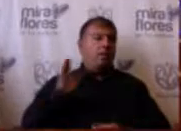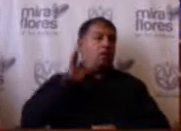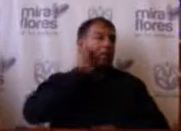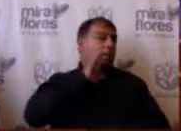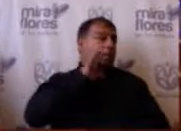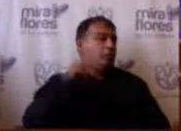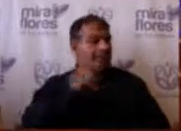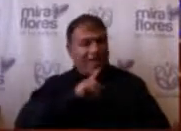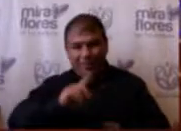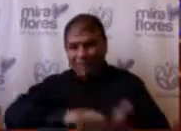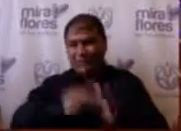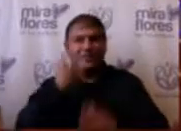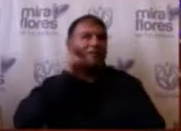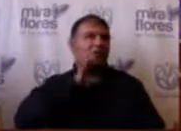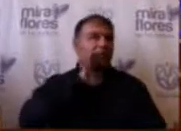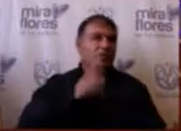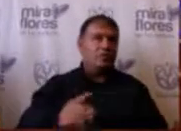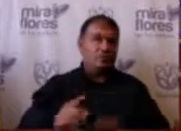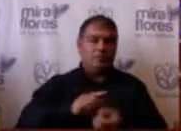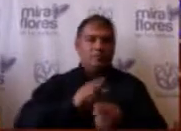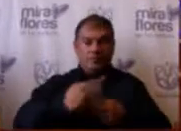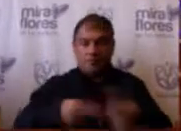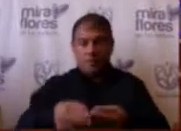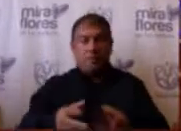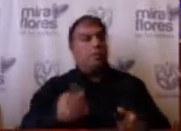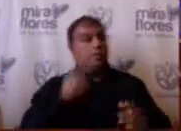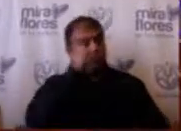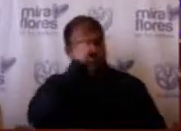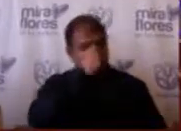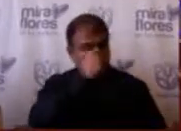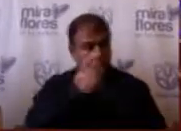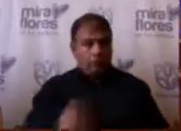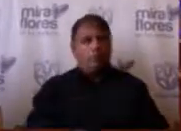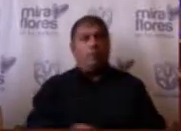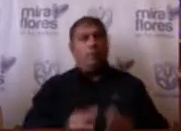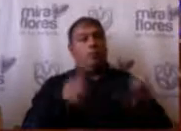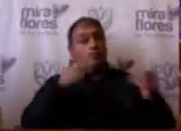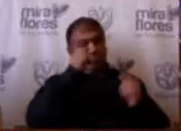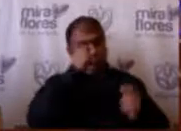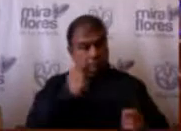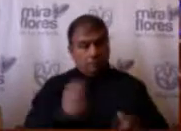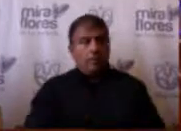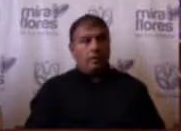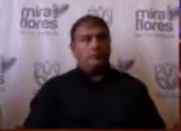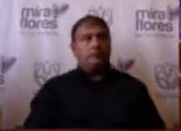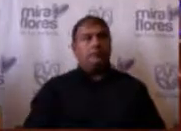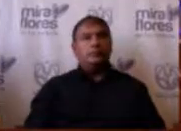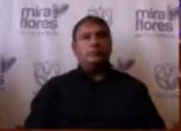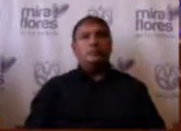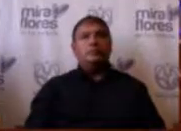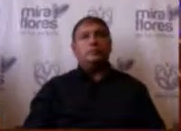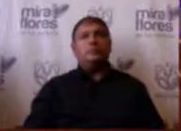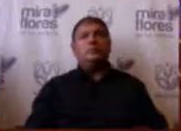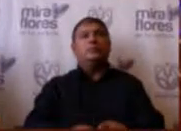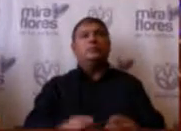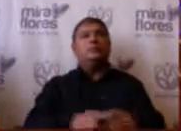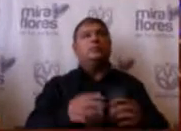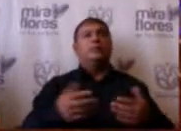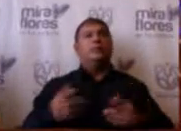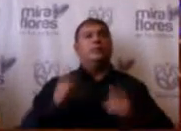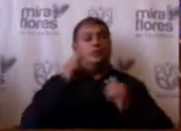basura que es una práctica que se ha convertido en algo muy reconocido o muy reconocida y ha sido